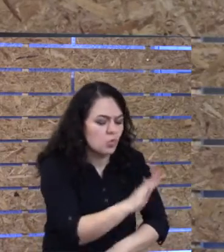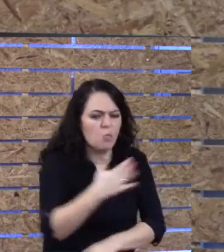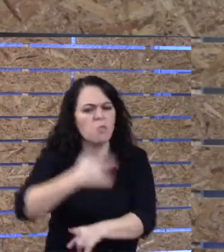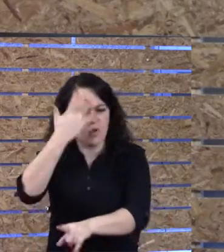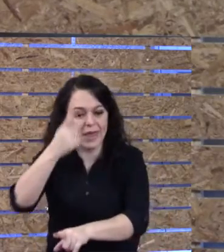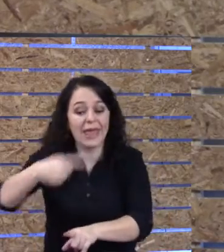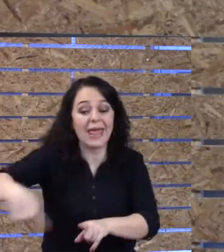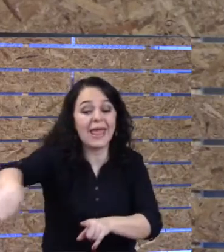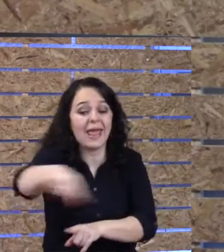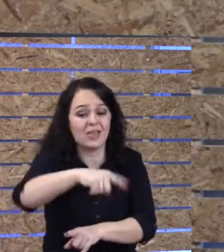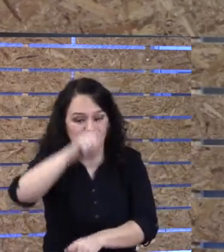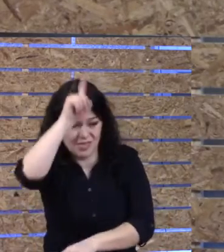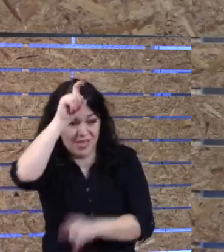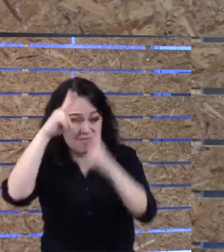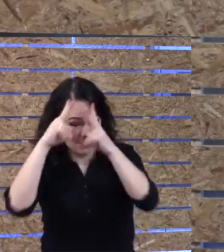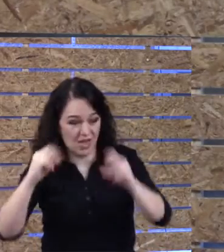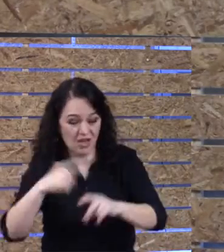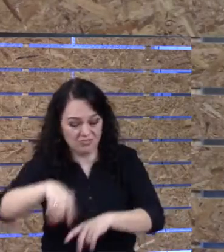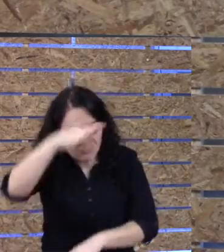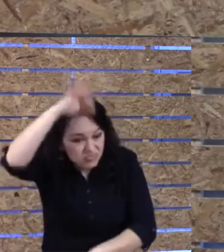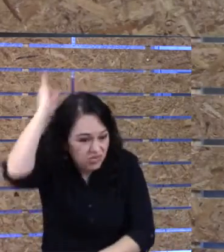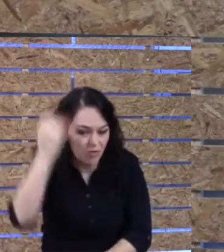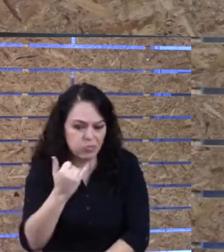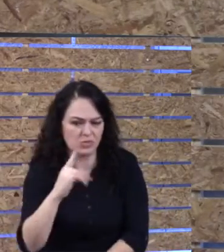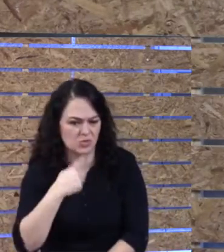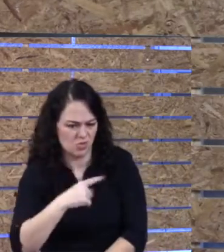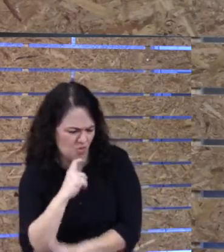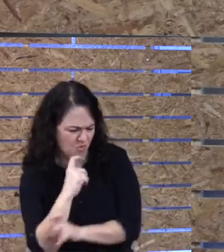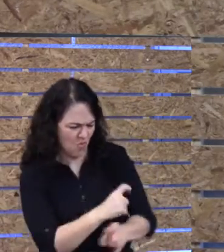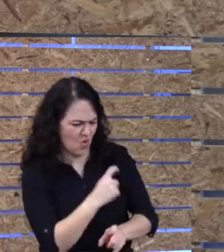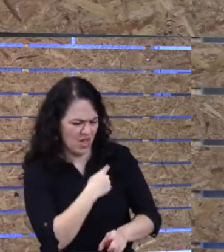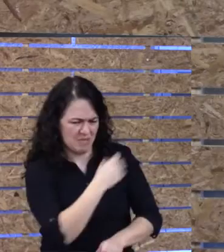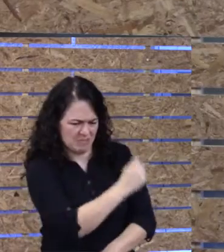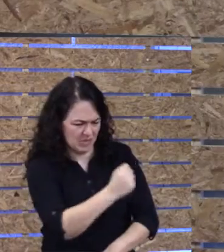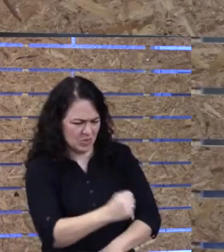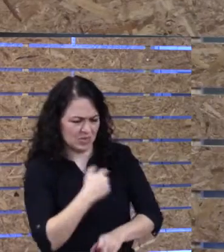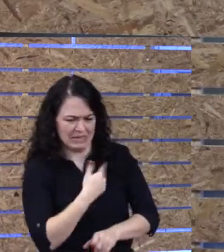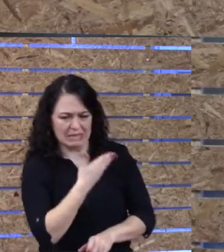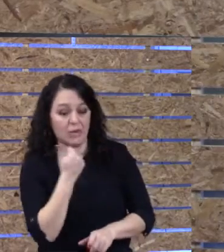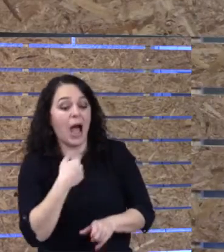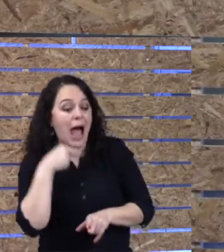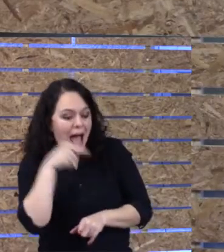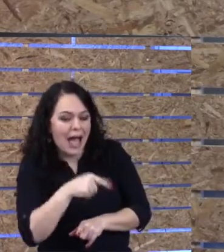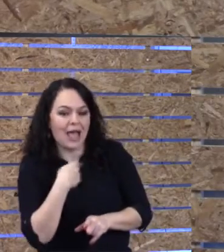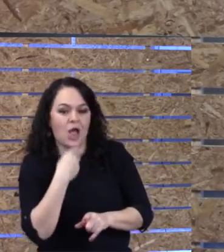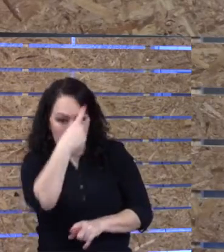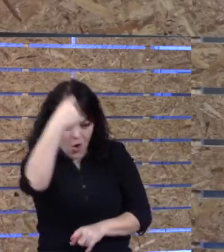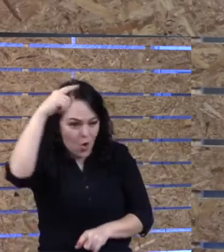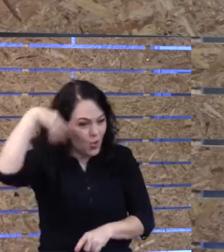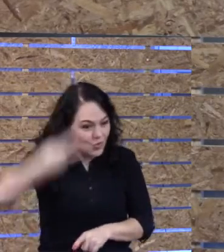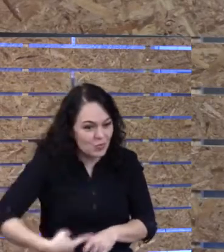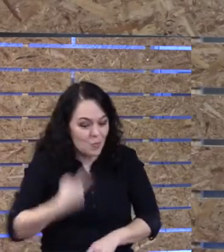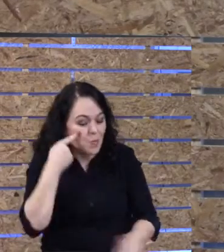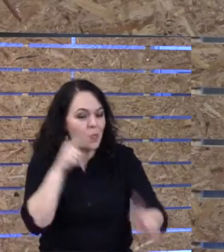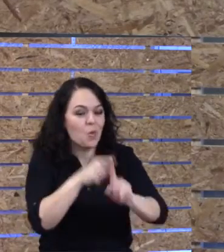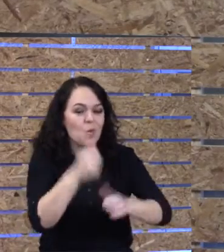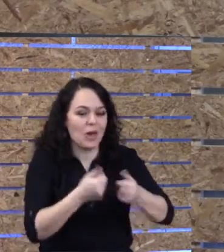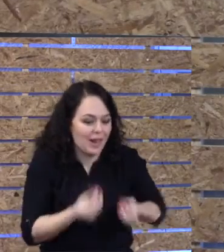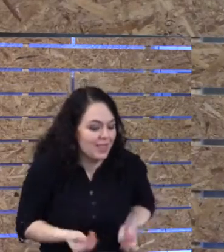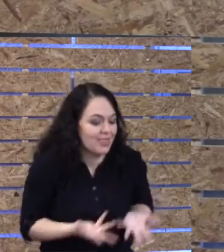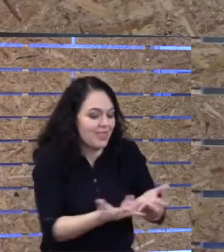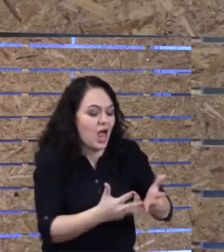escritores de la Biblia, muchos de ellos fueron pastores y grandes líderes de Israel fueron pastores: Abraham, Isaac,